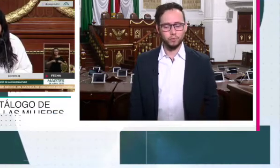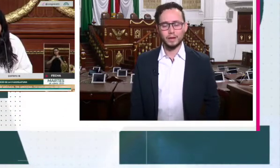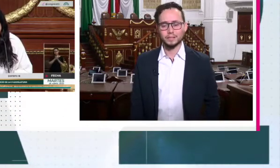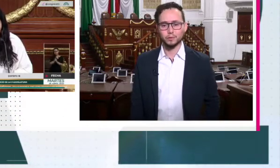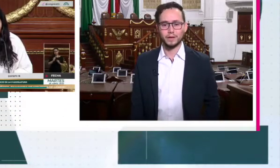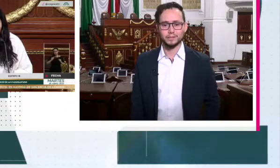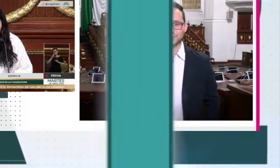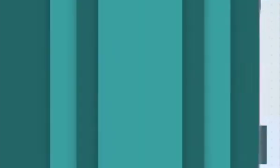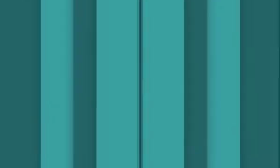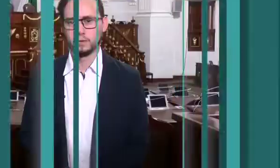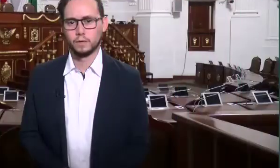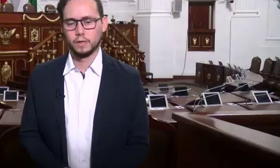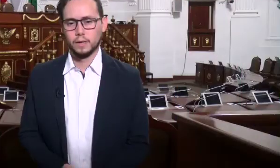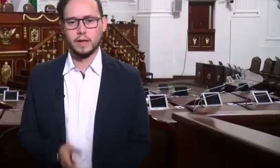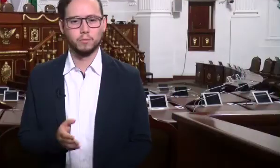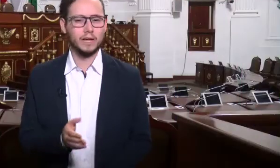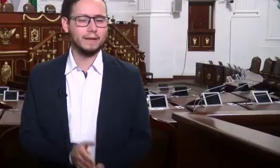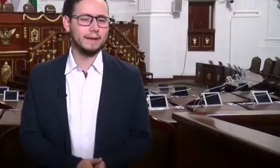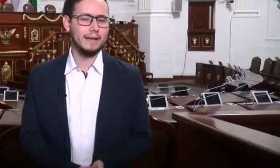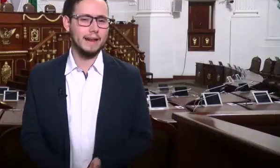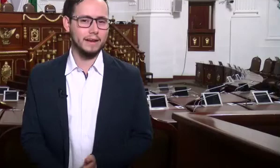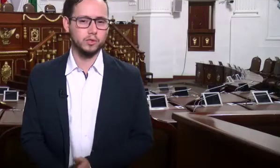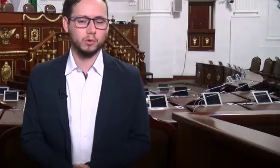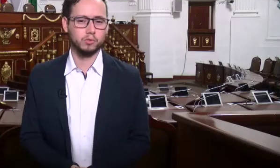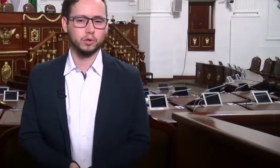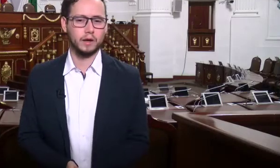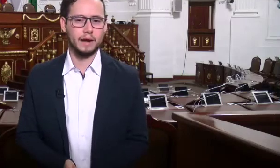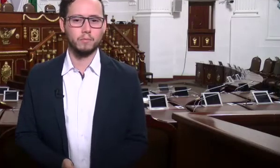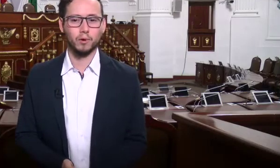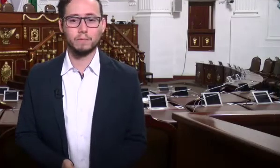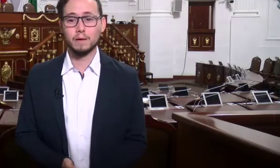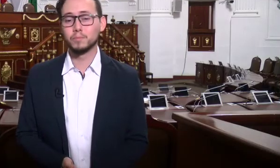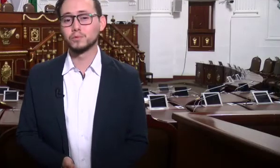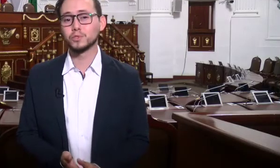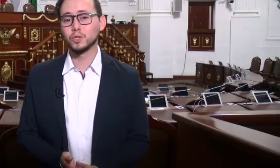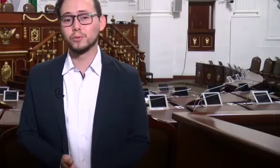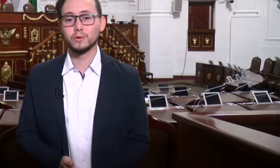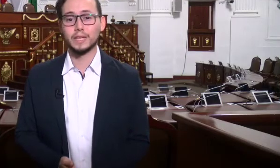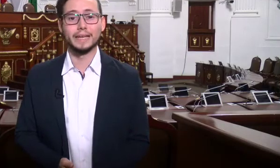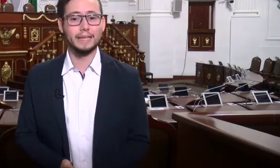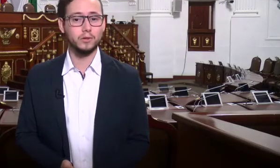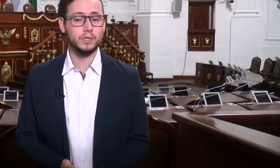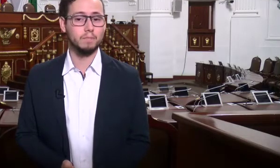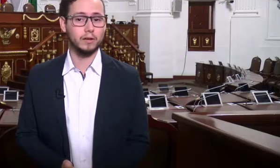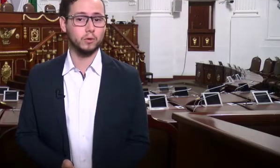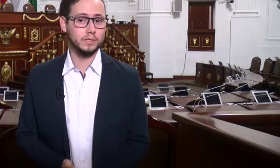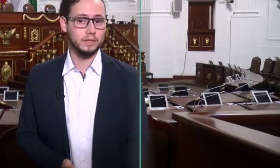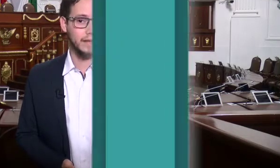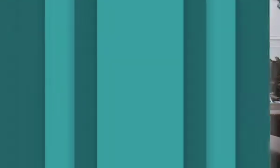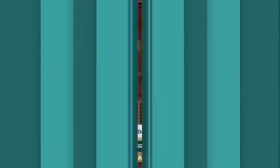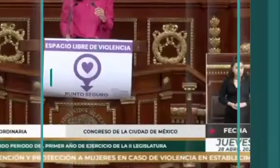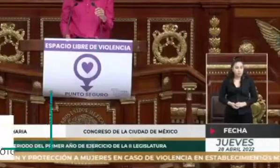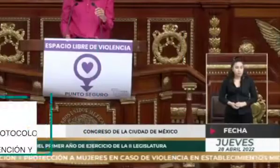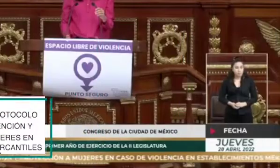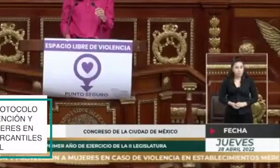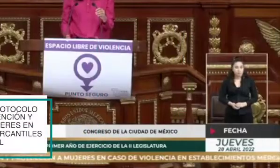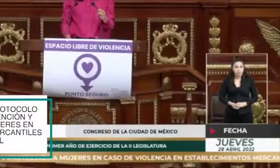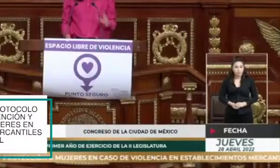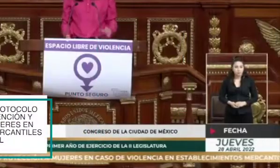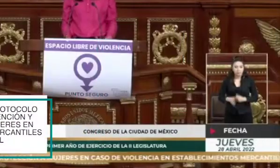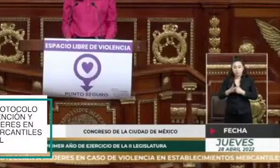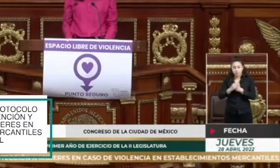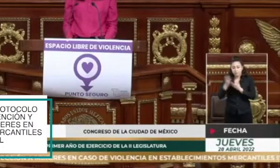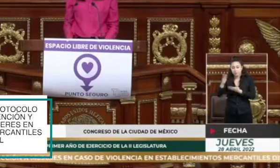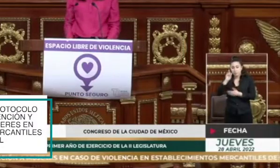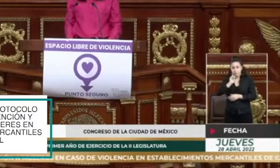atenta contra las mujeres. La diputada Tania Larios propuso crear el programa de puntos seguros en giros de impacto vecinal y zonal, el